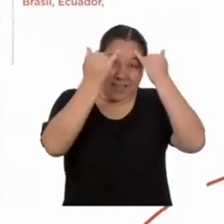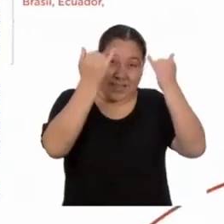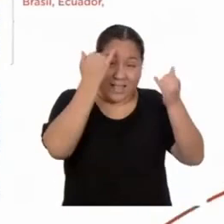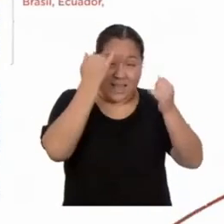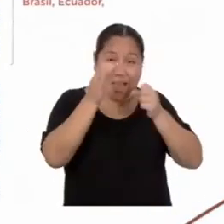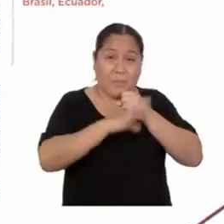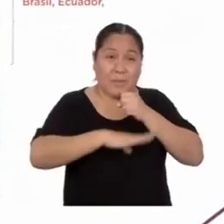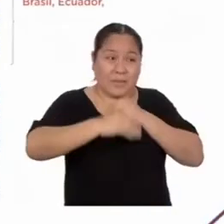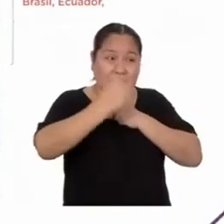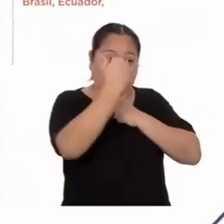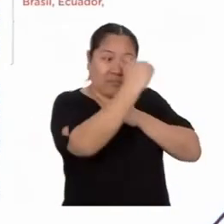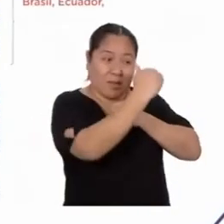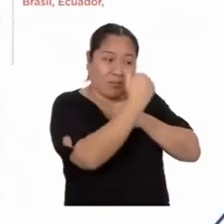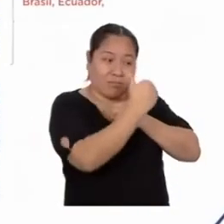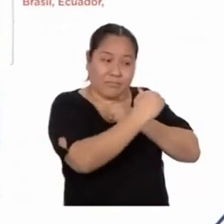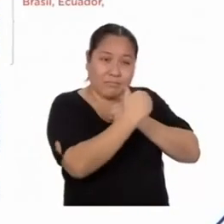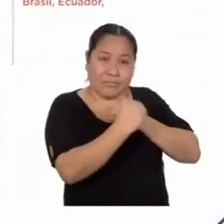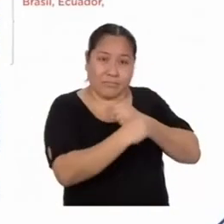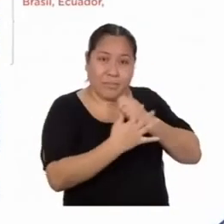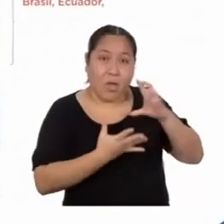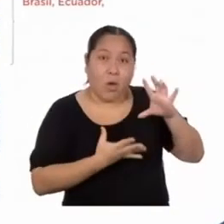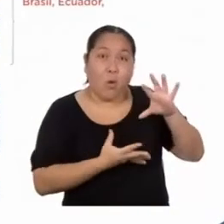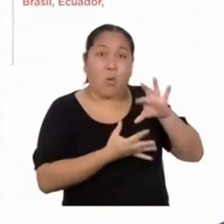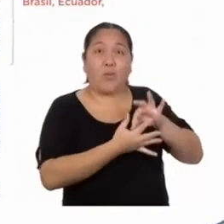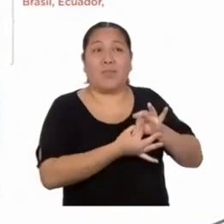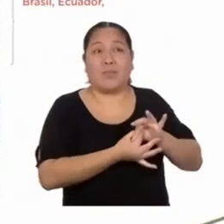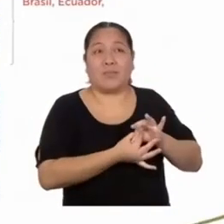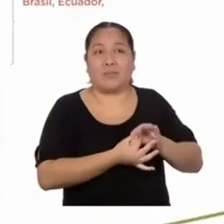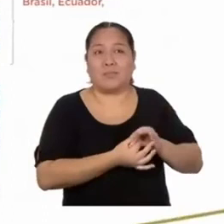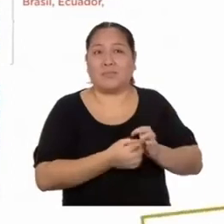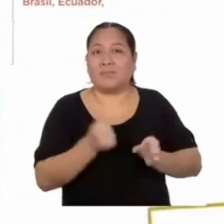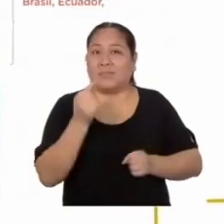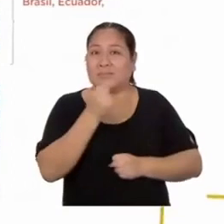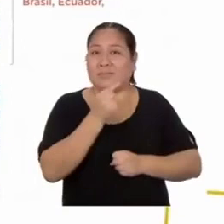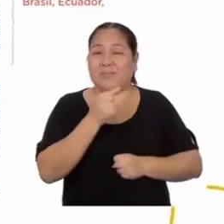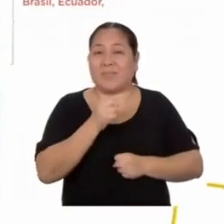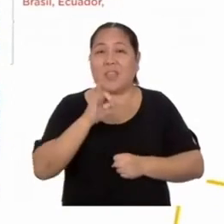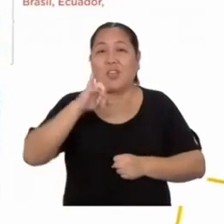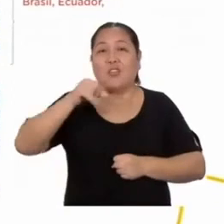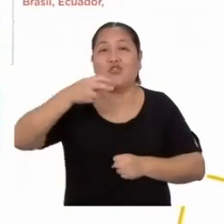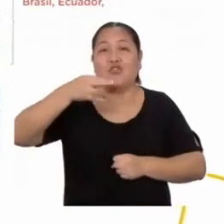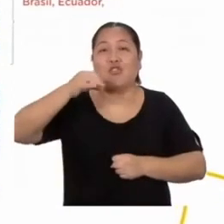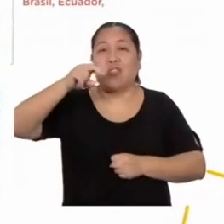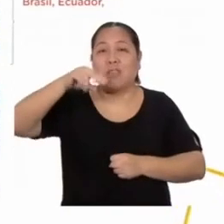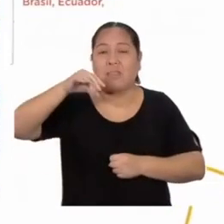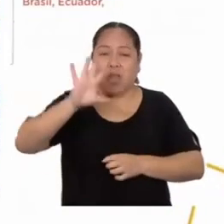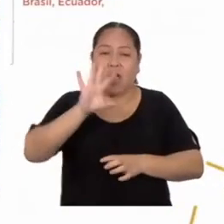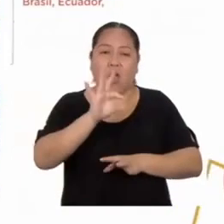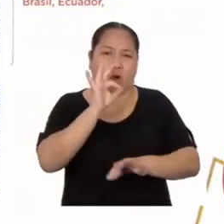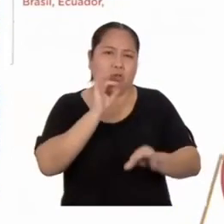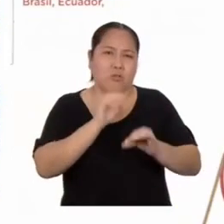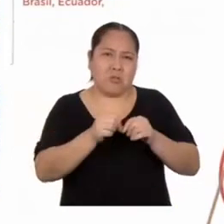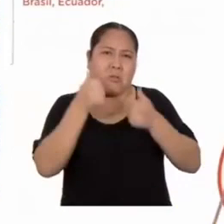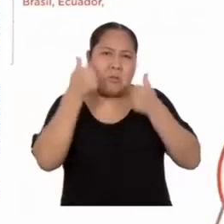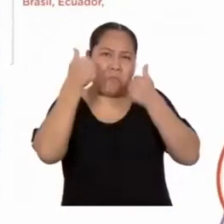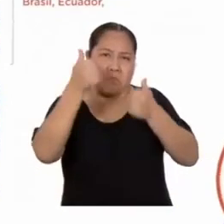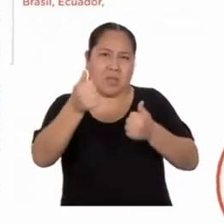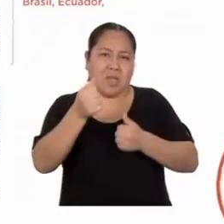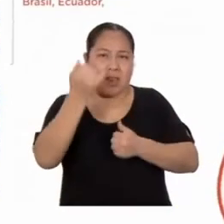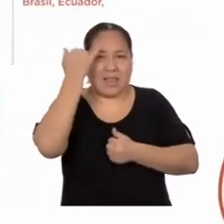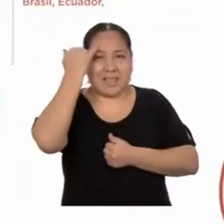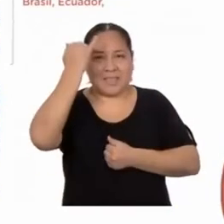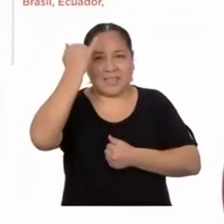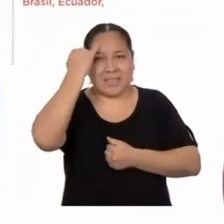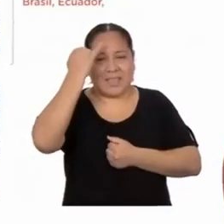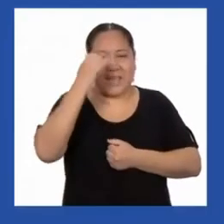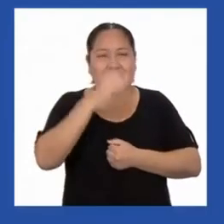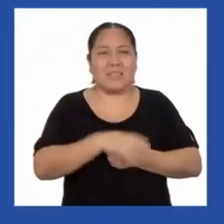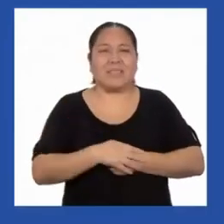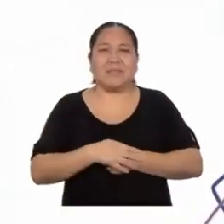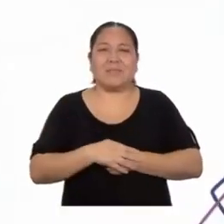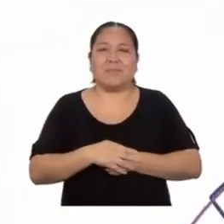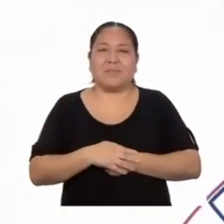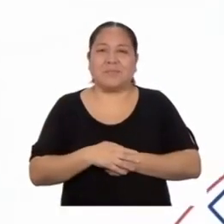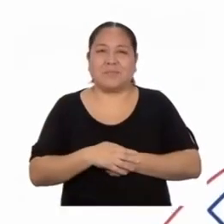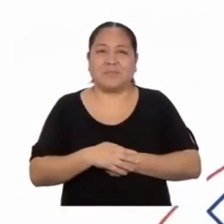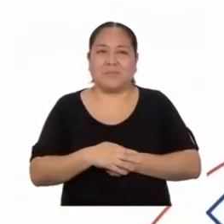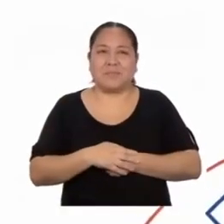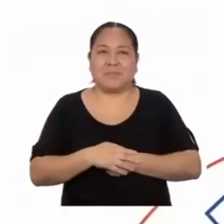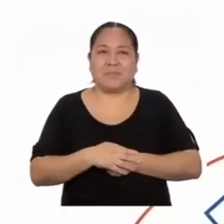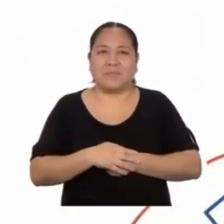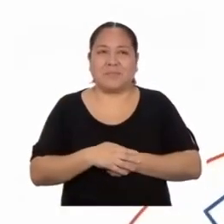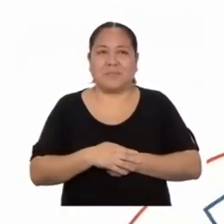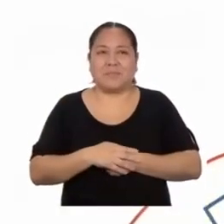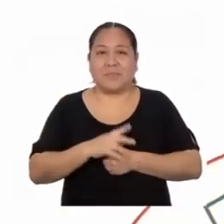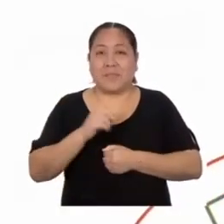párrafo. Vemos que Jonathan ha hallado muy bien las ideas principales. Veamos.